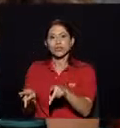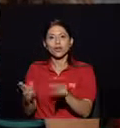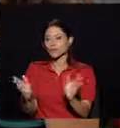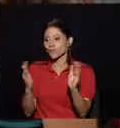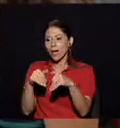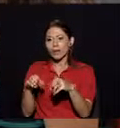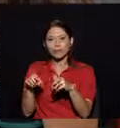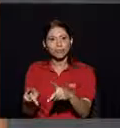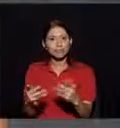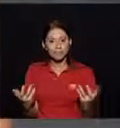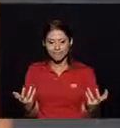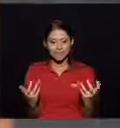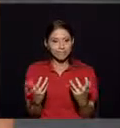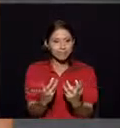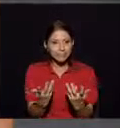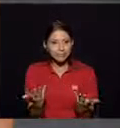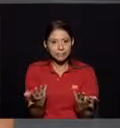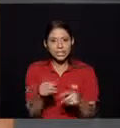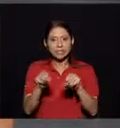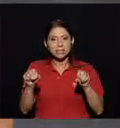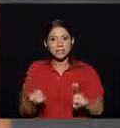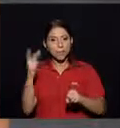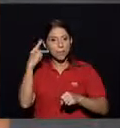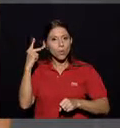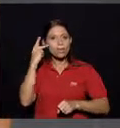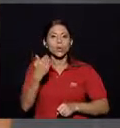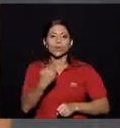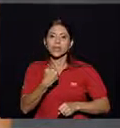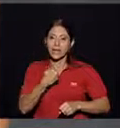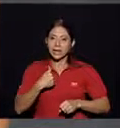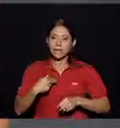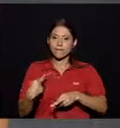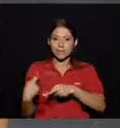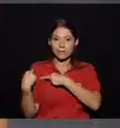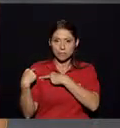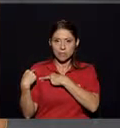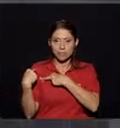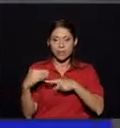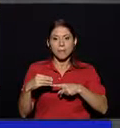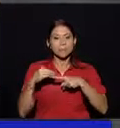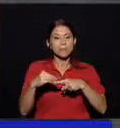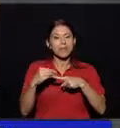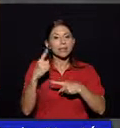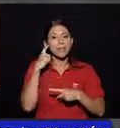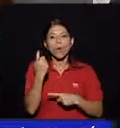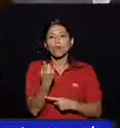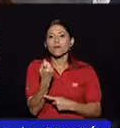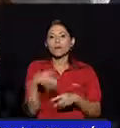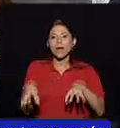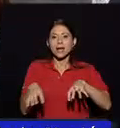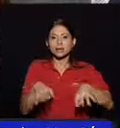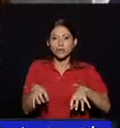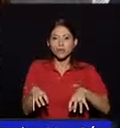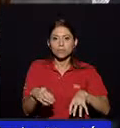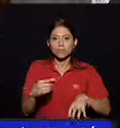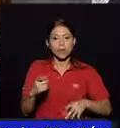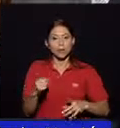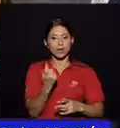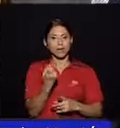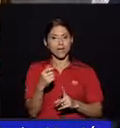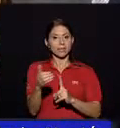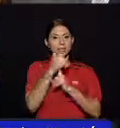que no están. Y ahí es donde el sistema político, digamos, tiene su cuota de responsabilidad, claro, principalmente por la inacción,